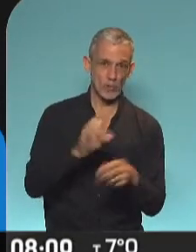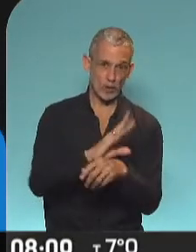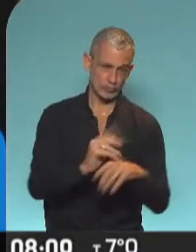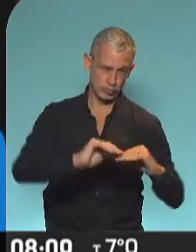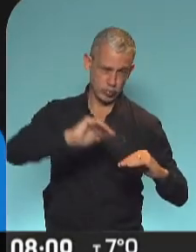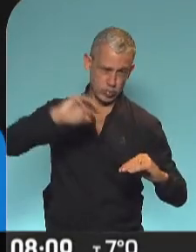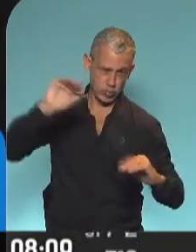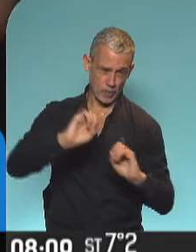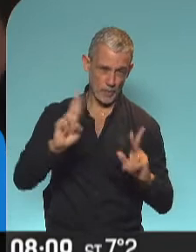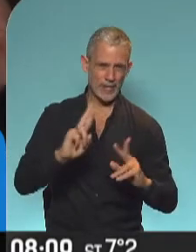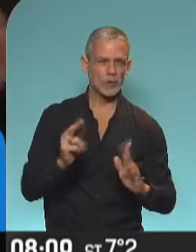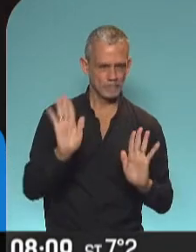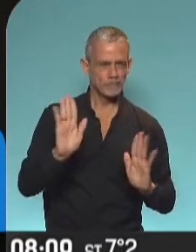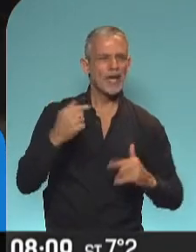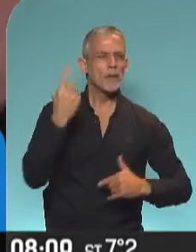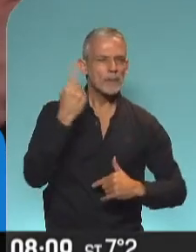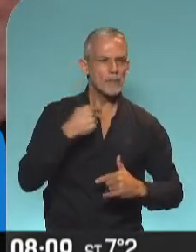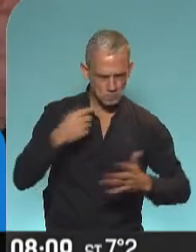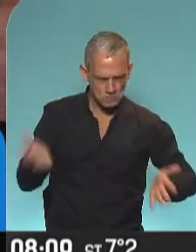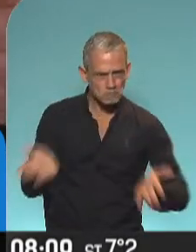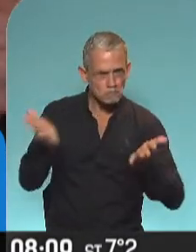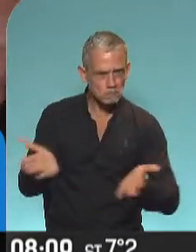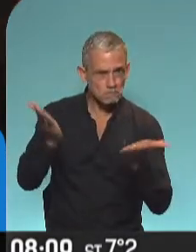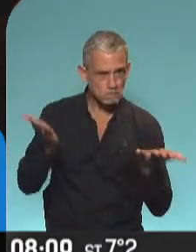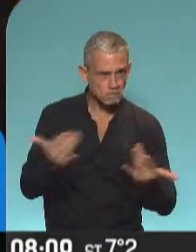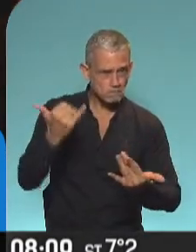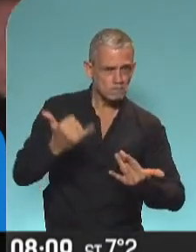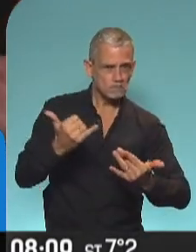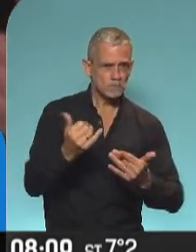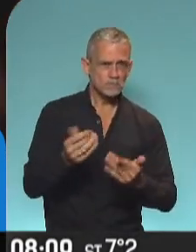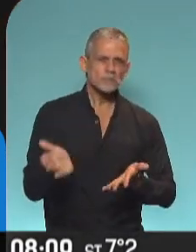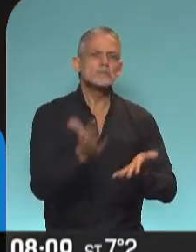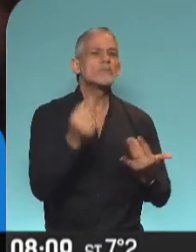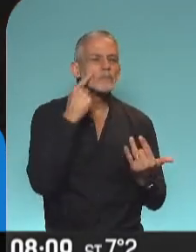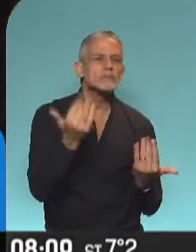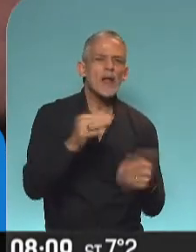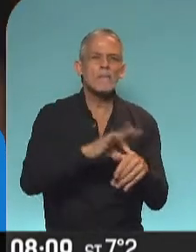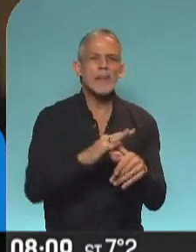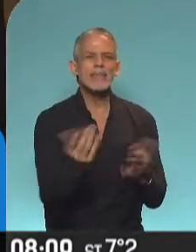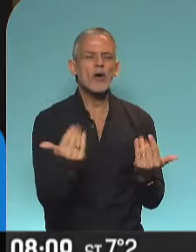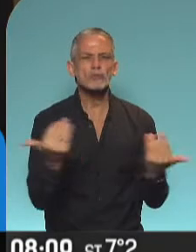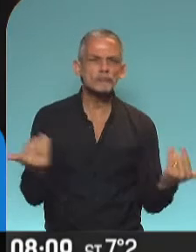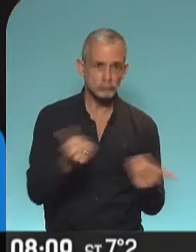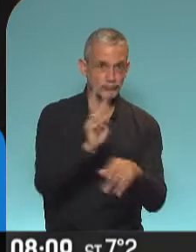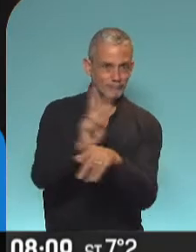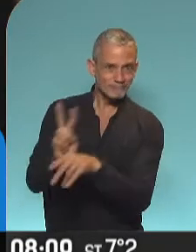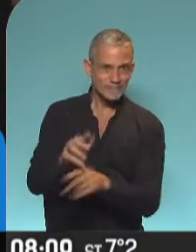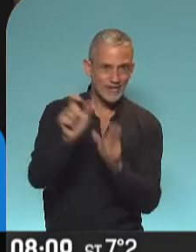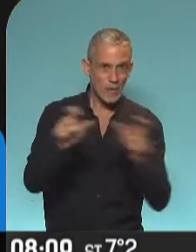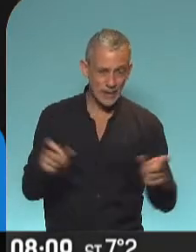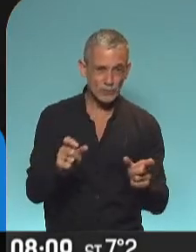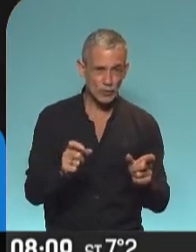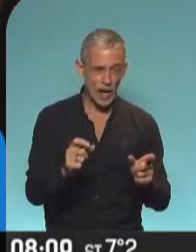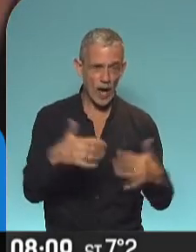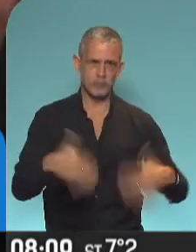pandemia? Creo que por un lado dándole voz a quienes están en esa primera línea que tiene que ver con la atención y el cuidado de los intensivistas, me